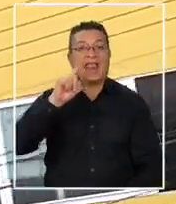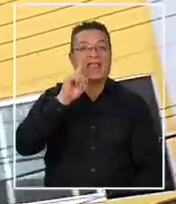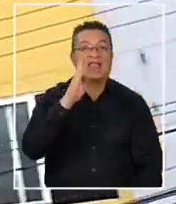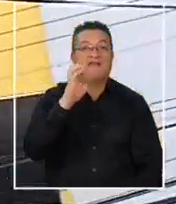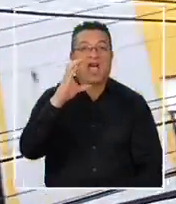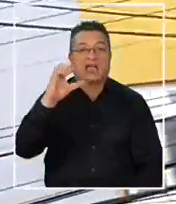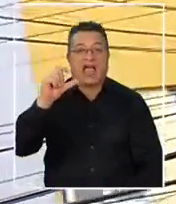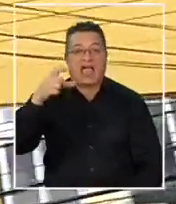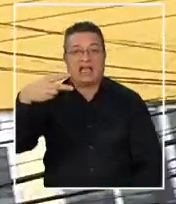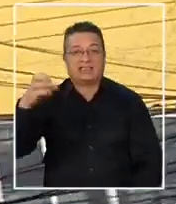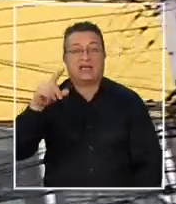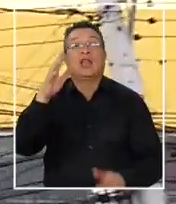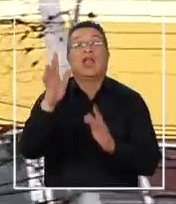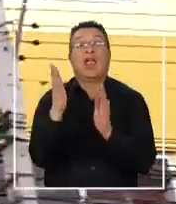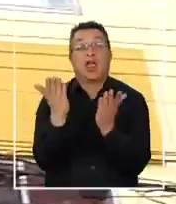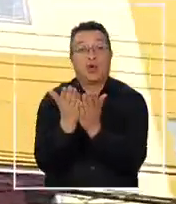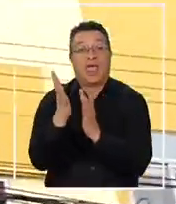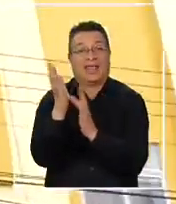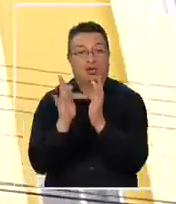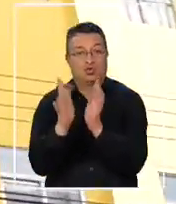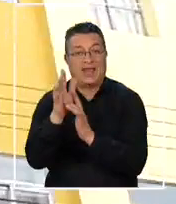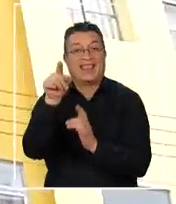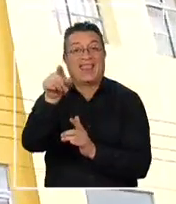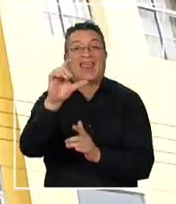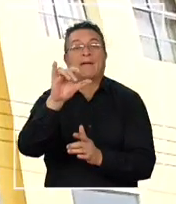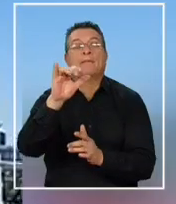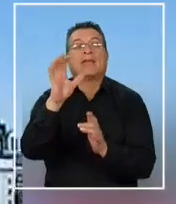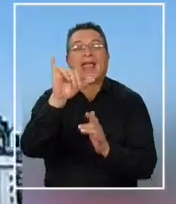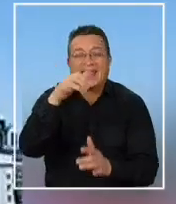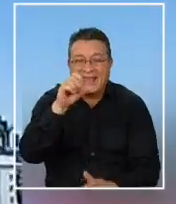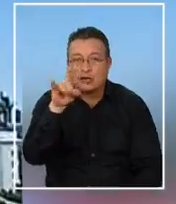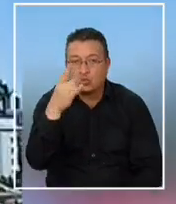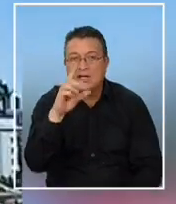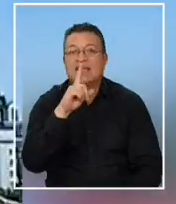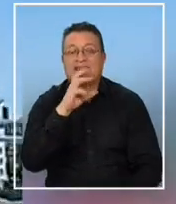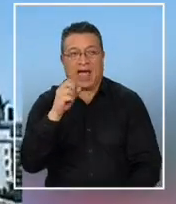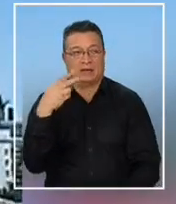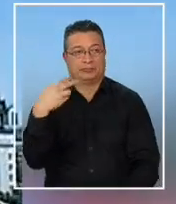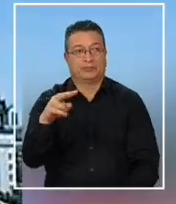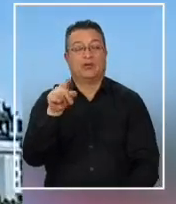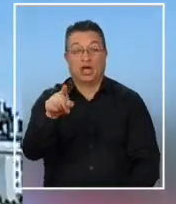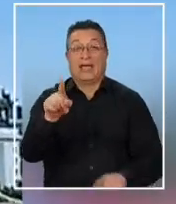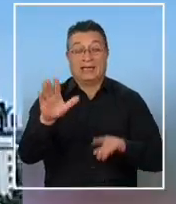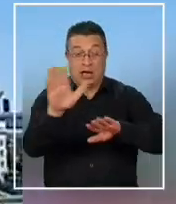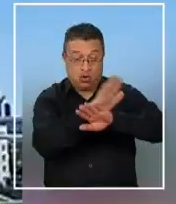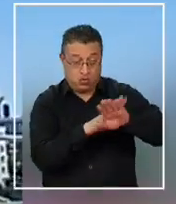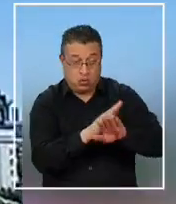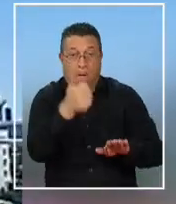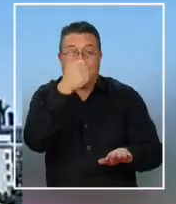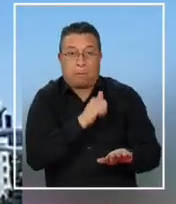Colegio San Luis de Antofagasta. Y ellos han protegido, encubierto, y ellos han